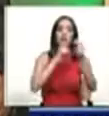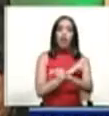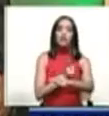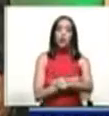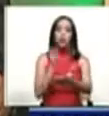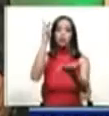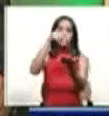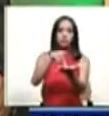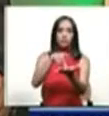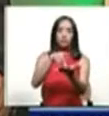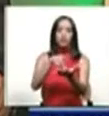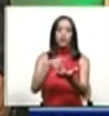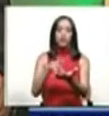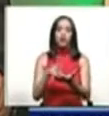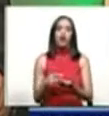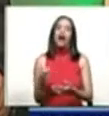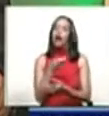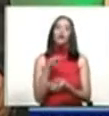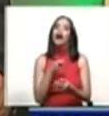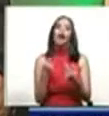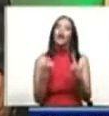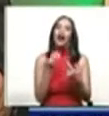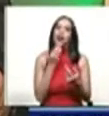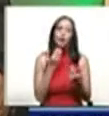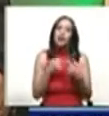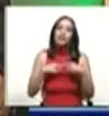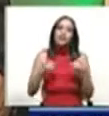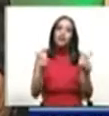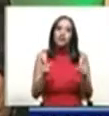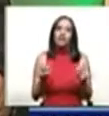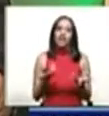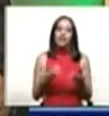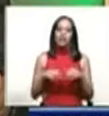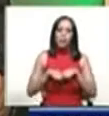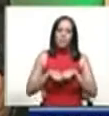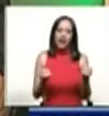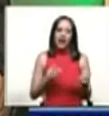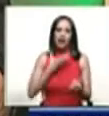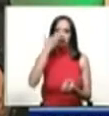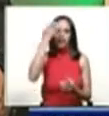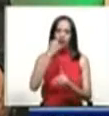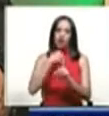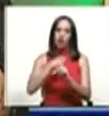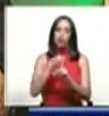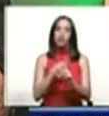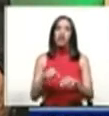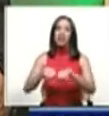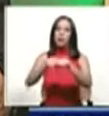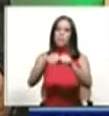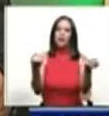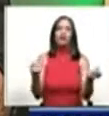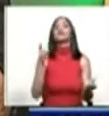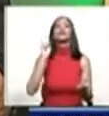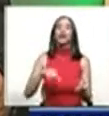irrumpiera, no ha buscado otra cosa que corromper el espíritu de lucha, la mística, corromper inclusive las ganas,